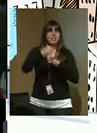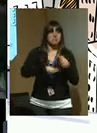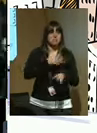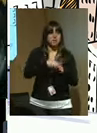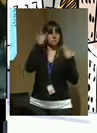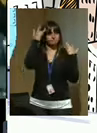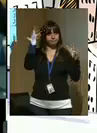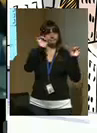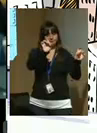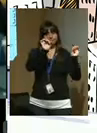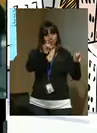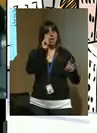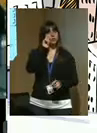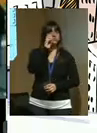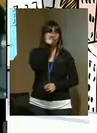vecinos.